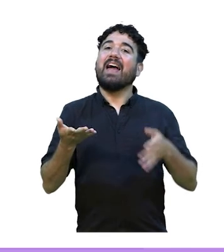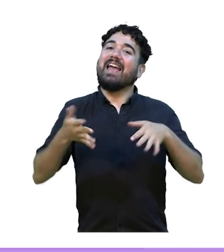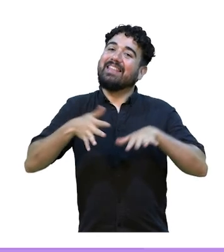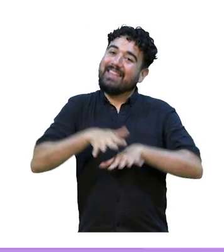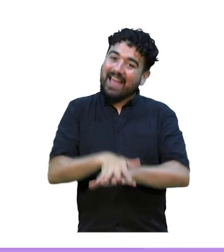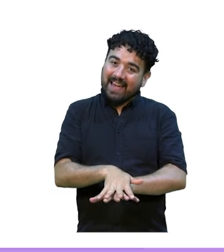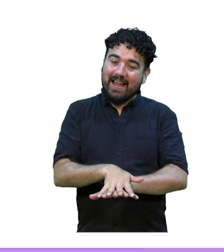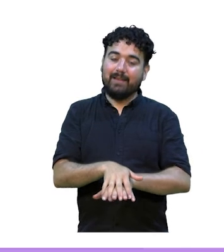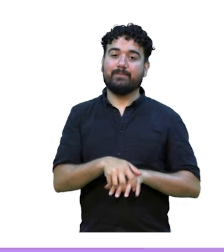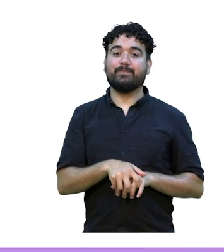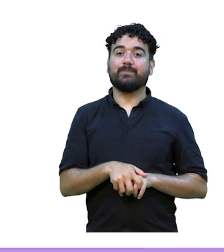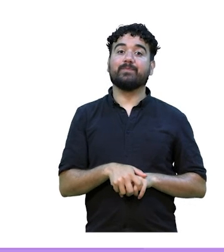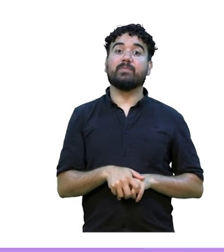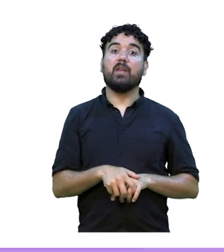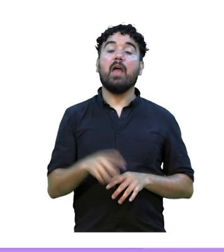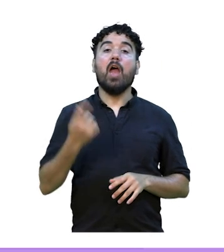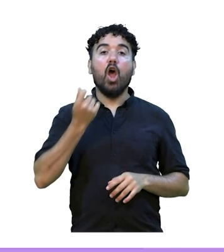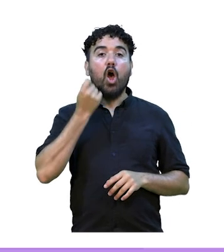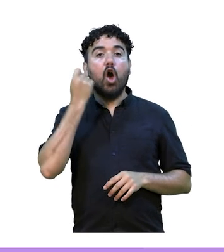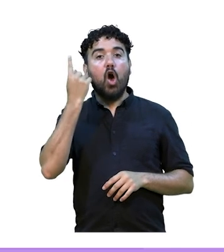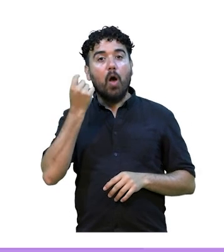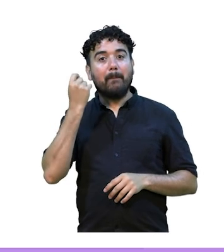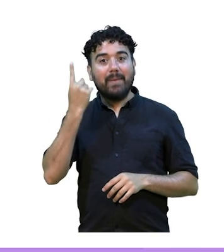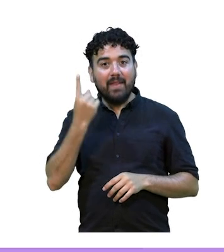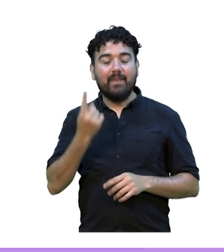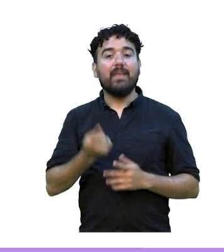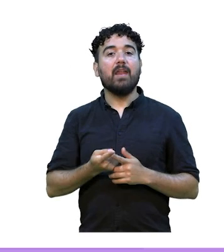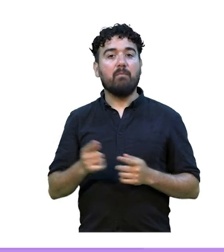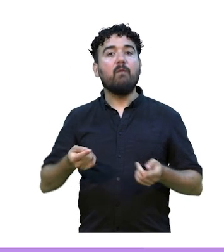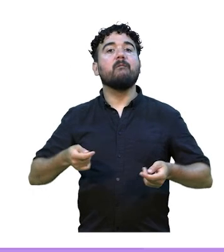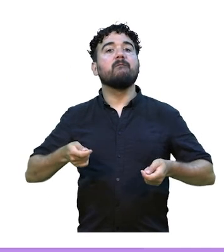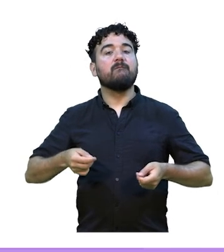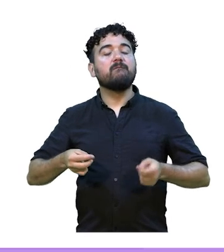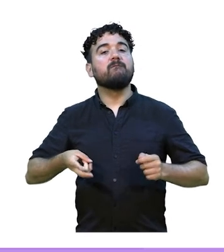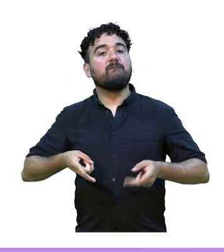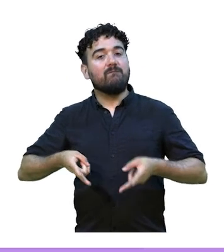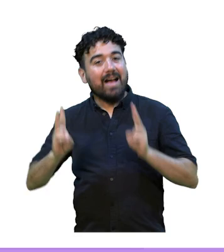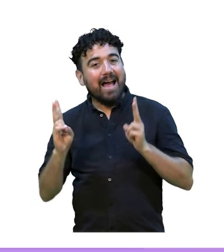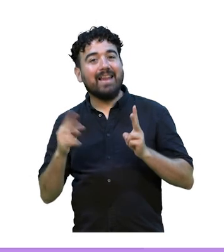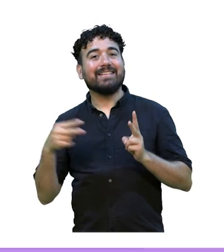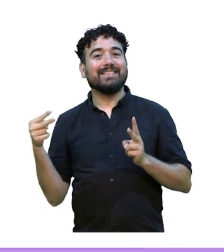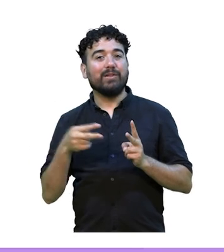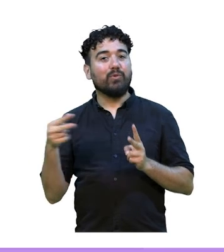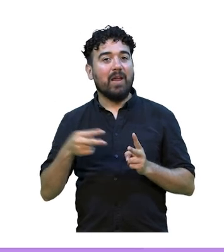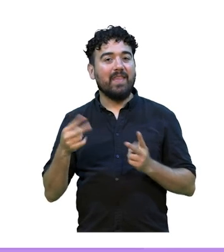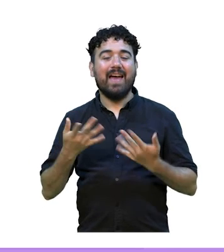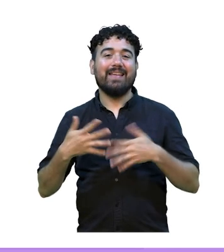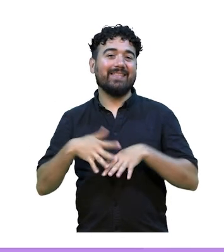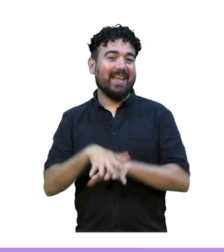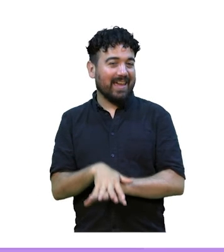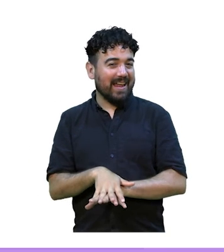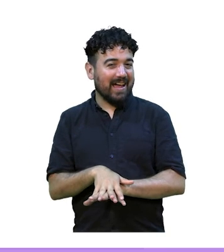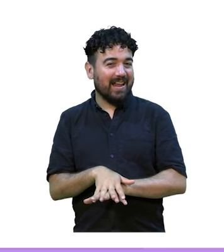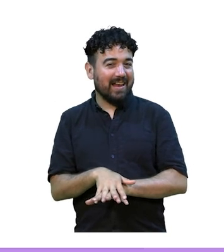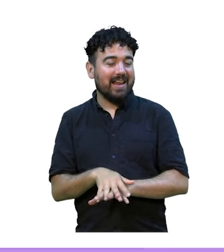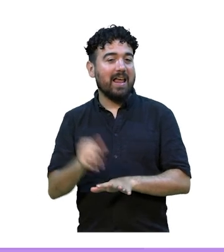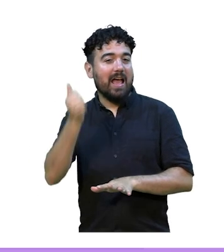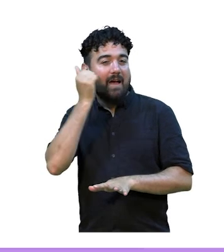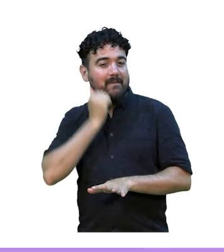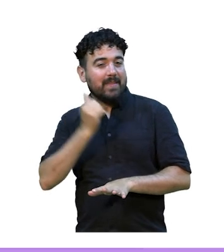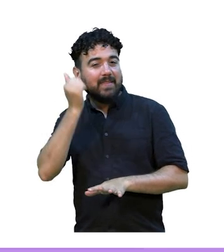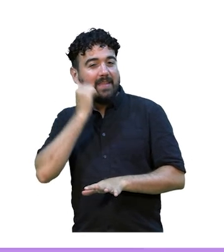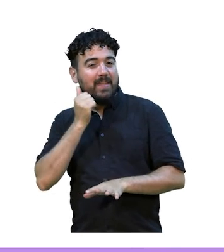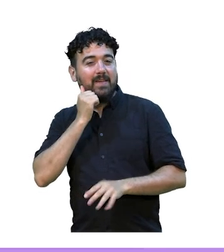una sexualidad integral. La comprensión, la validación de una